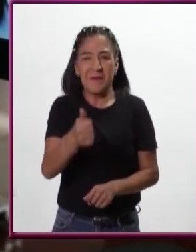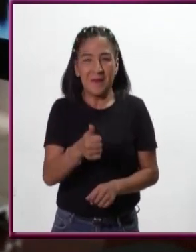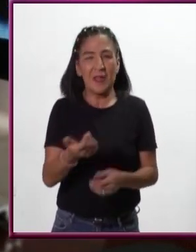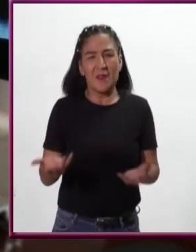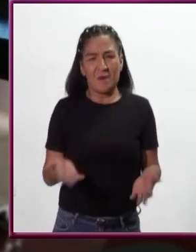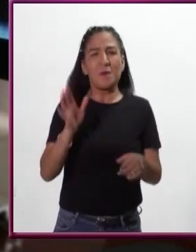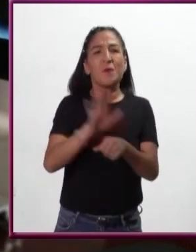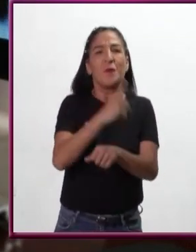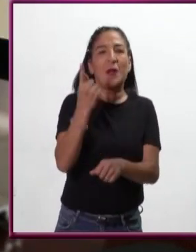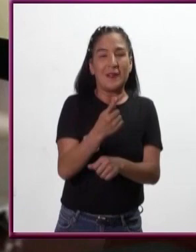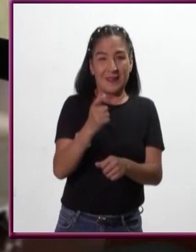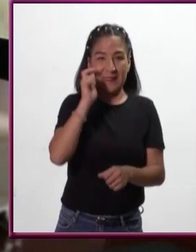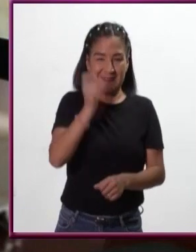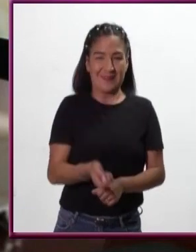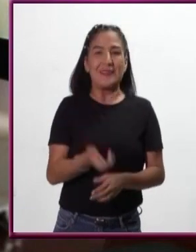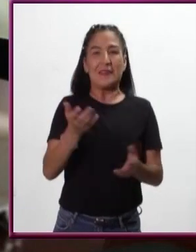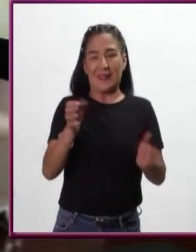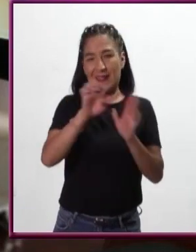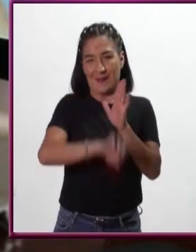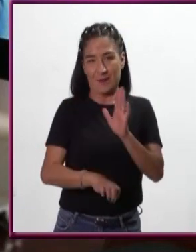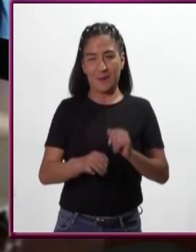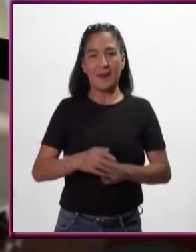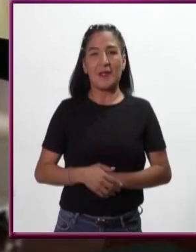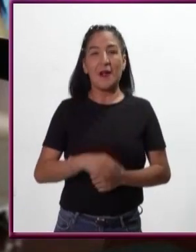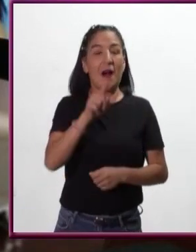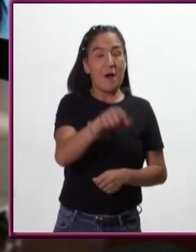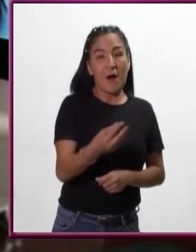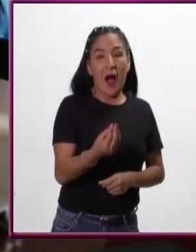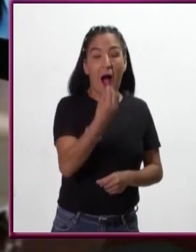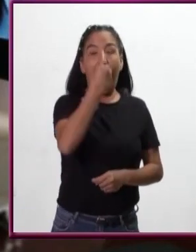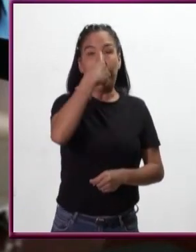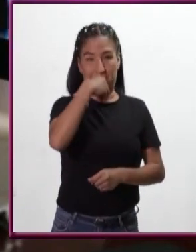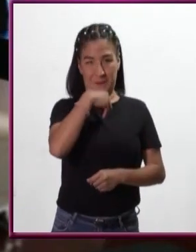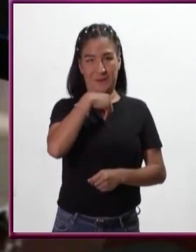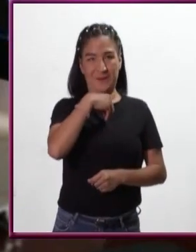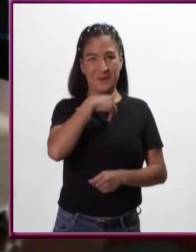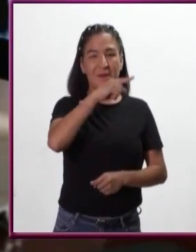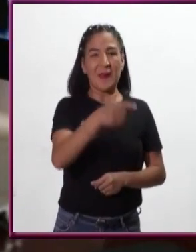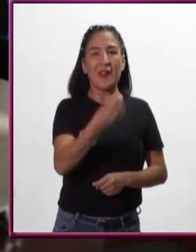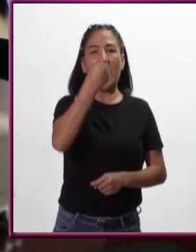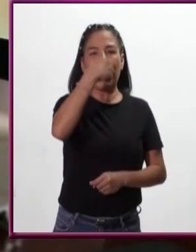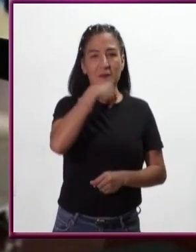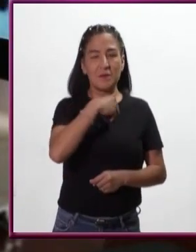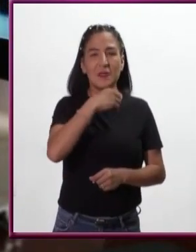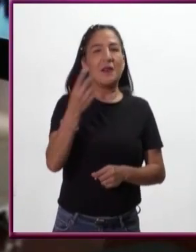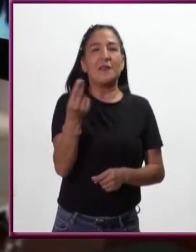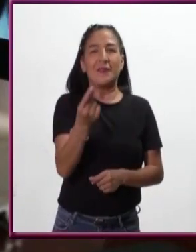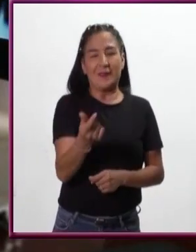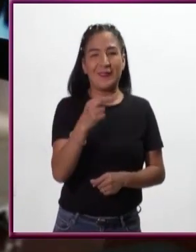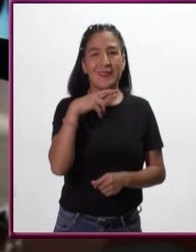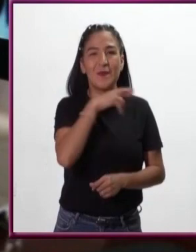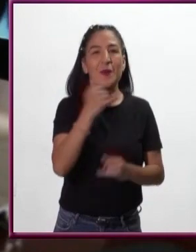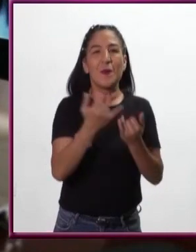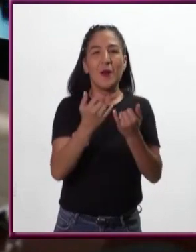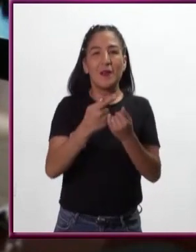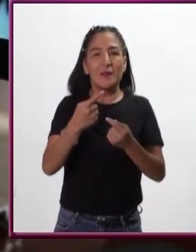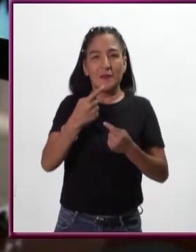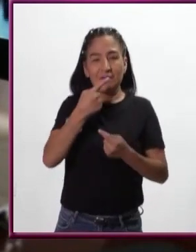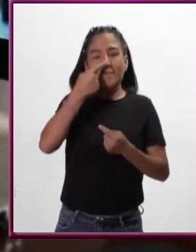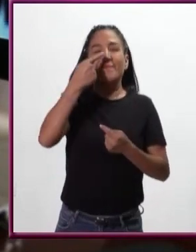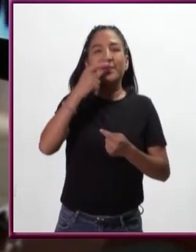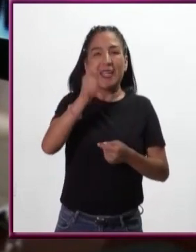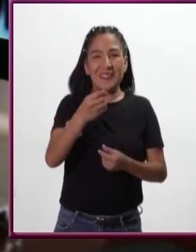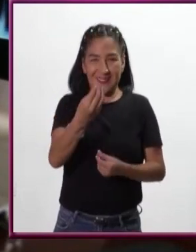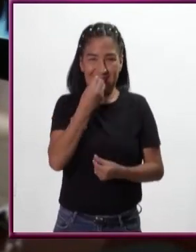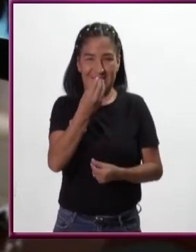porque el hecho de llevarte, por ejemplo, el bocado a la boca hace que inmediatamente tú percibas el olor